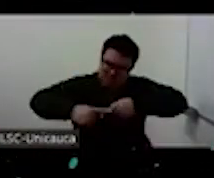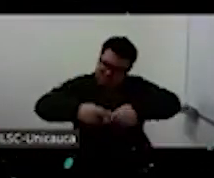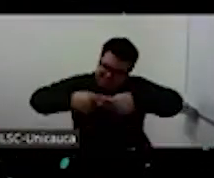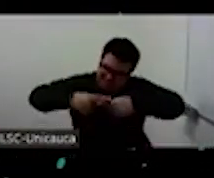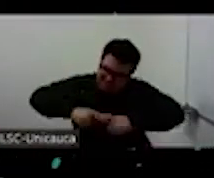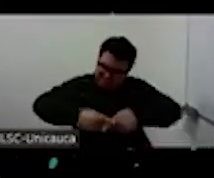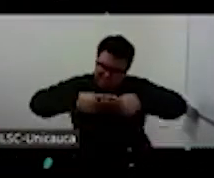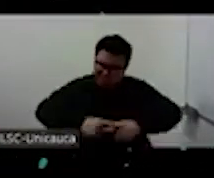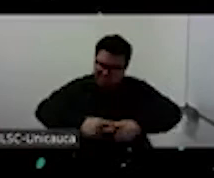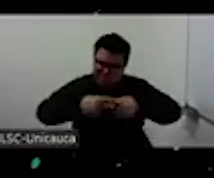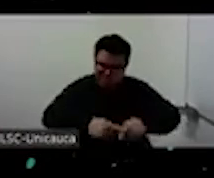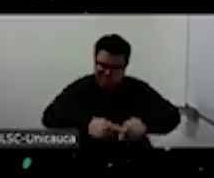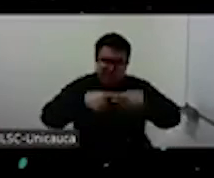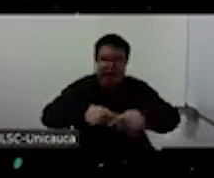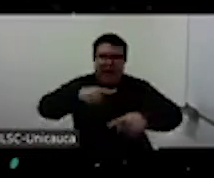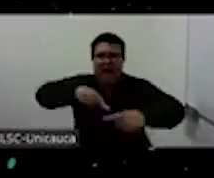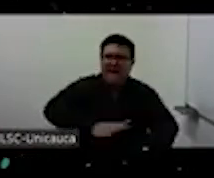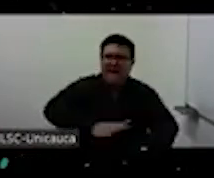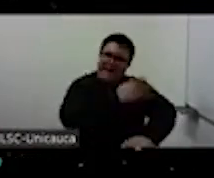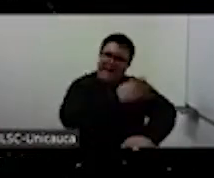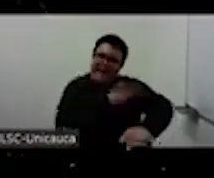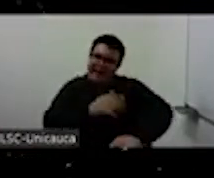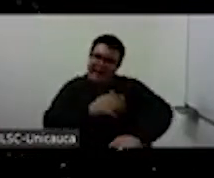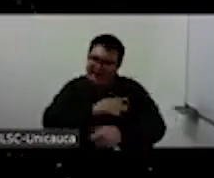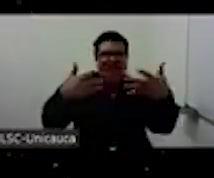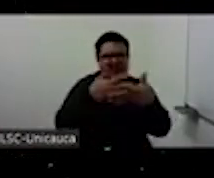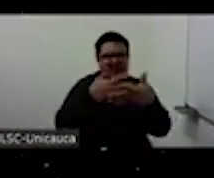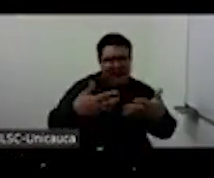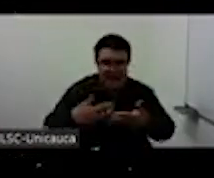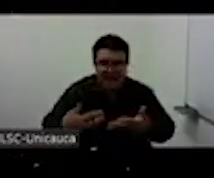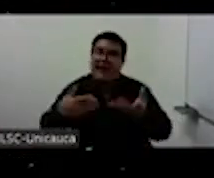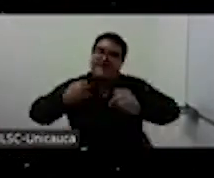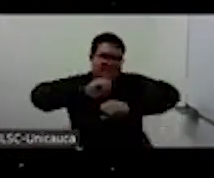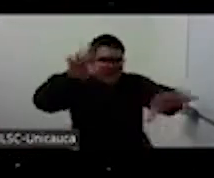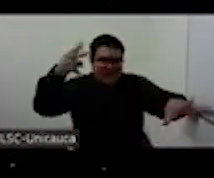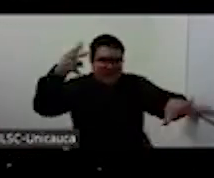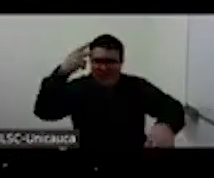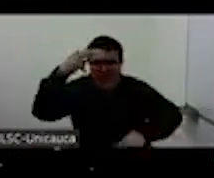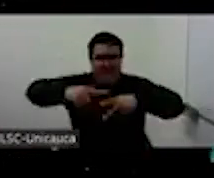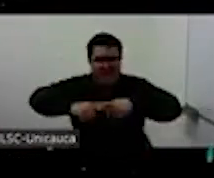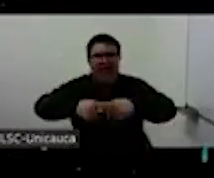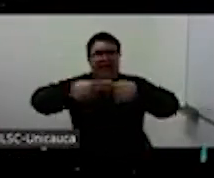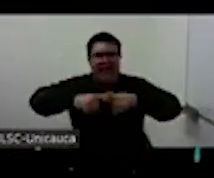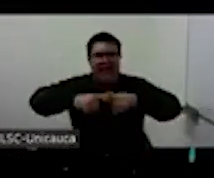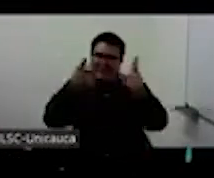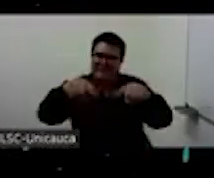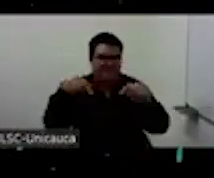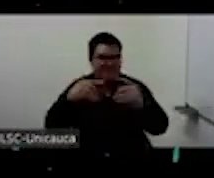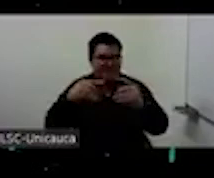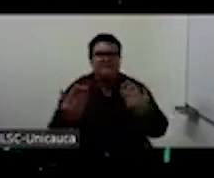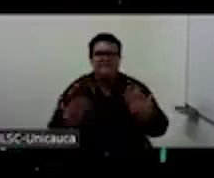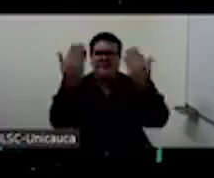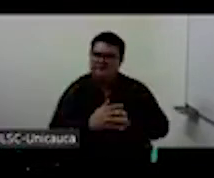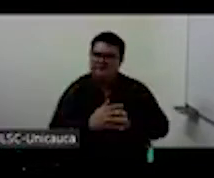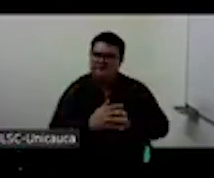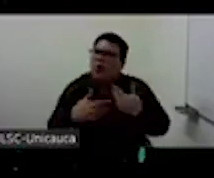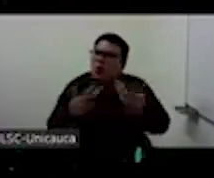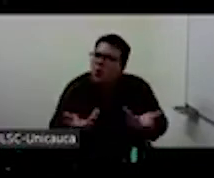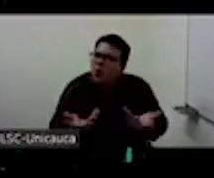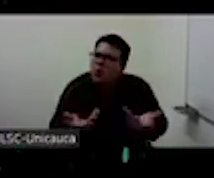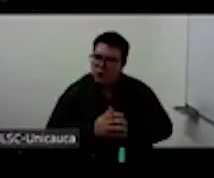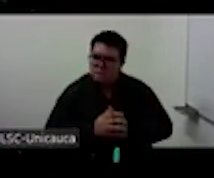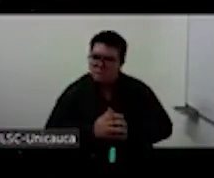a través de canciones, literaturas, poesía y por supuesto a través del tejido mismo, y se consolida como